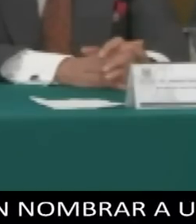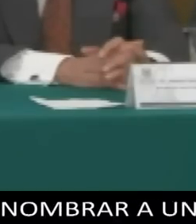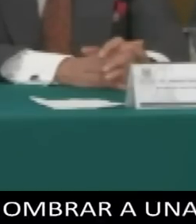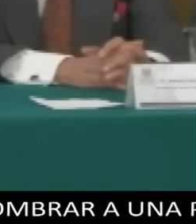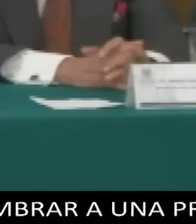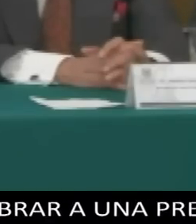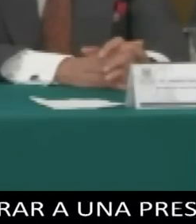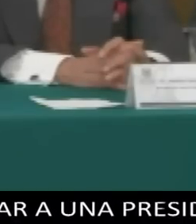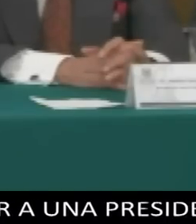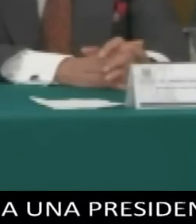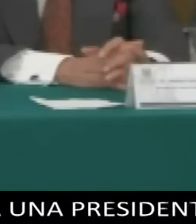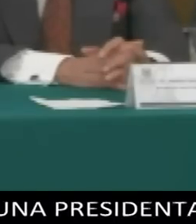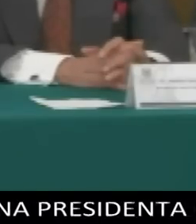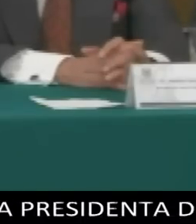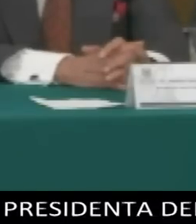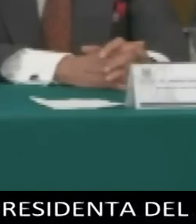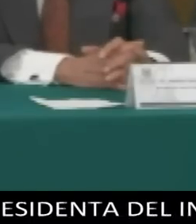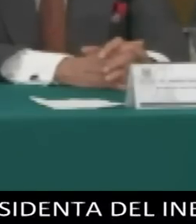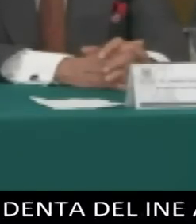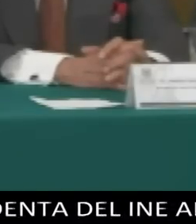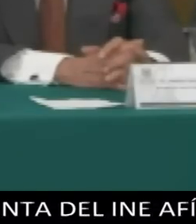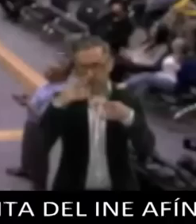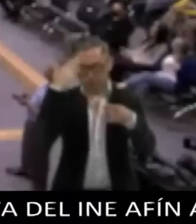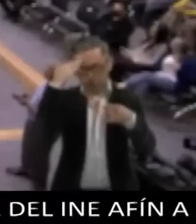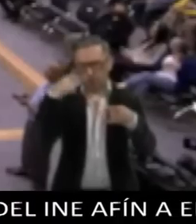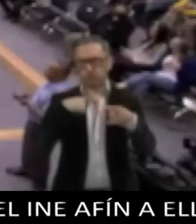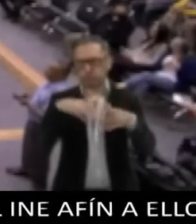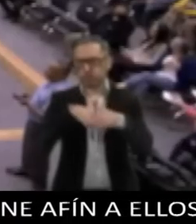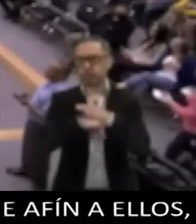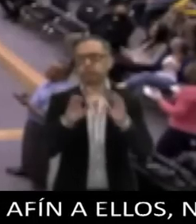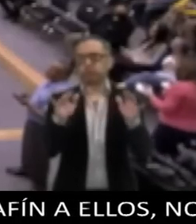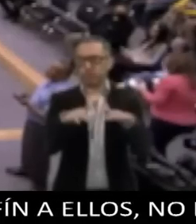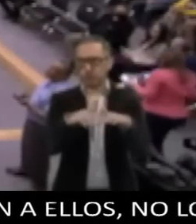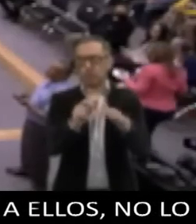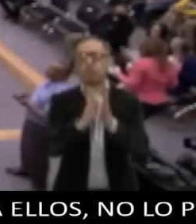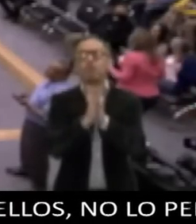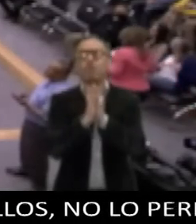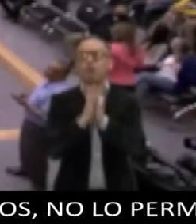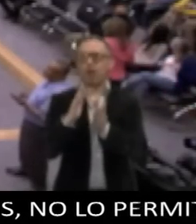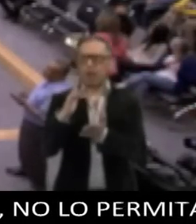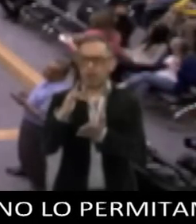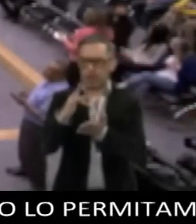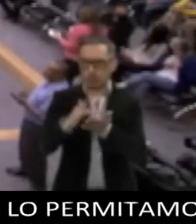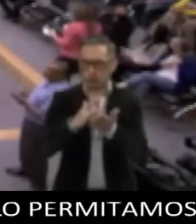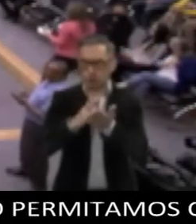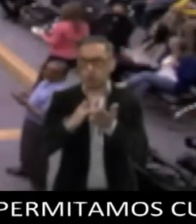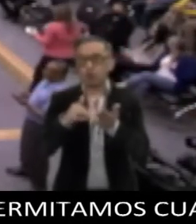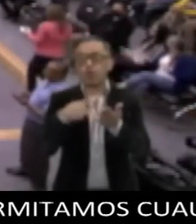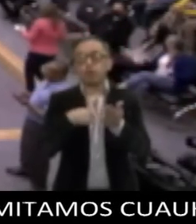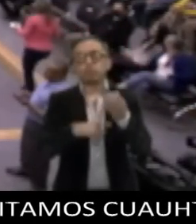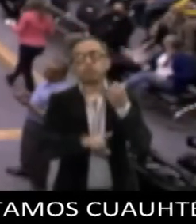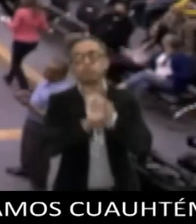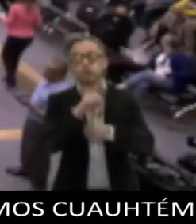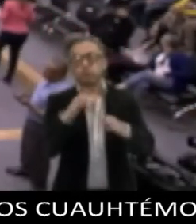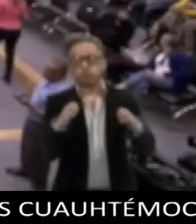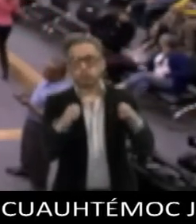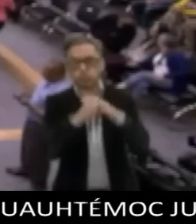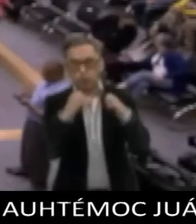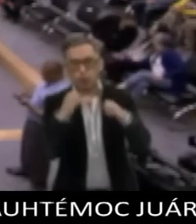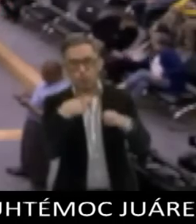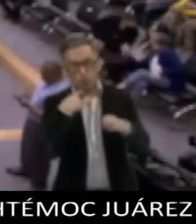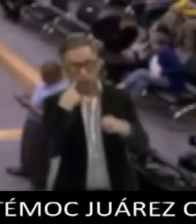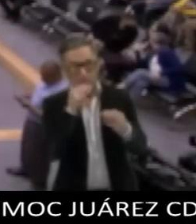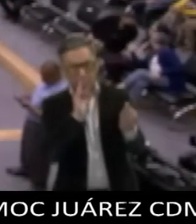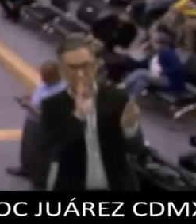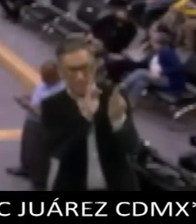a excepción de creo que de justamente y Luis